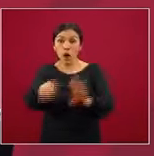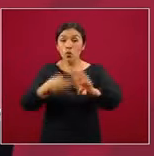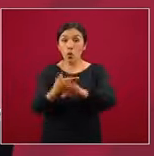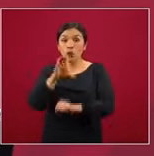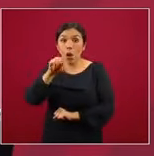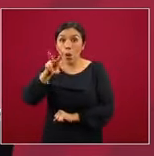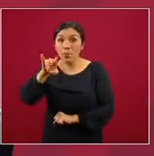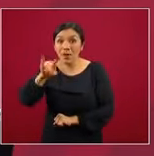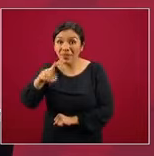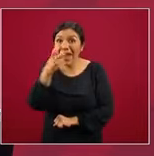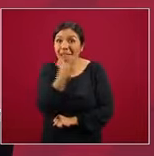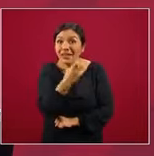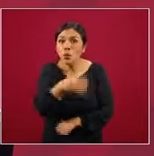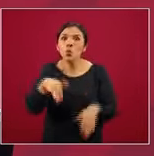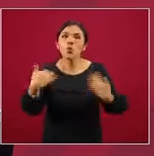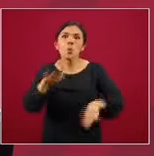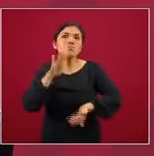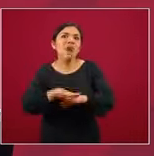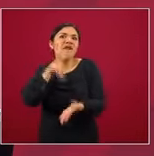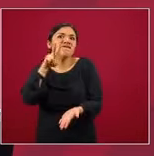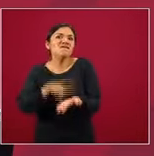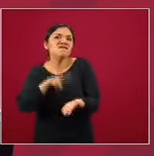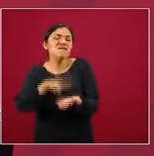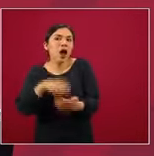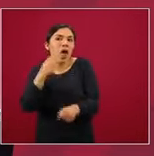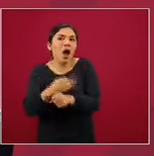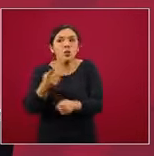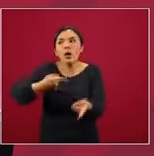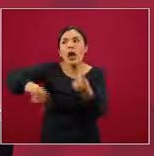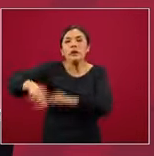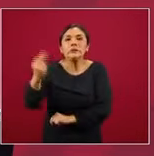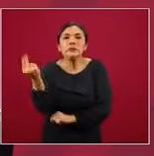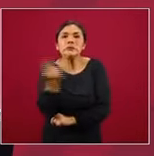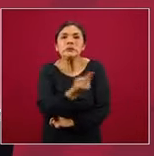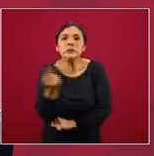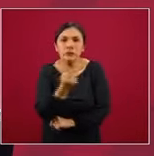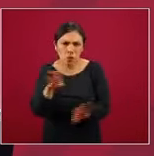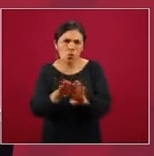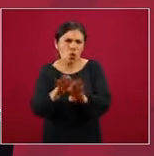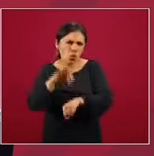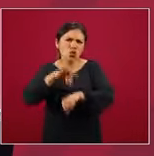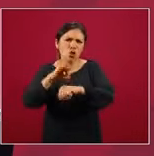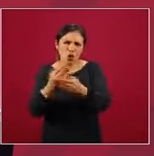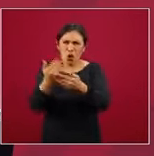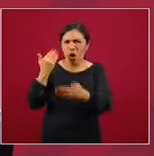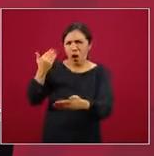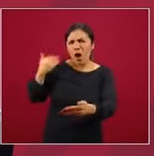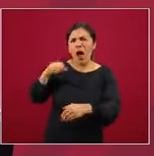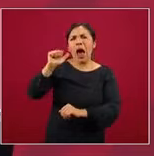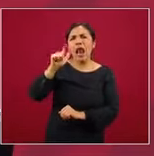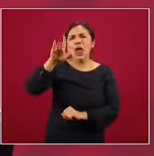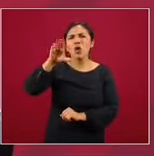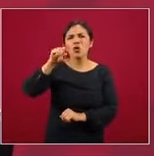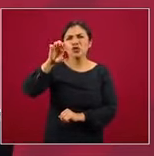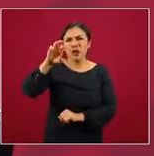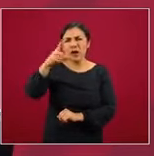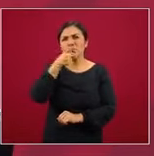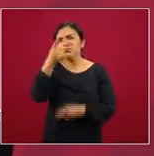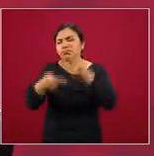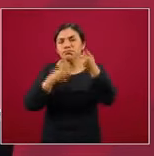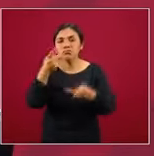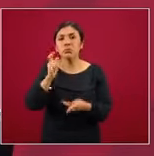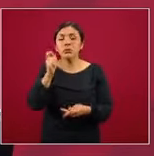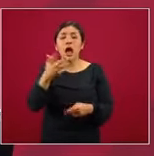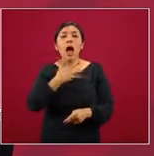un producto extremadamente valioso. Como ha comentado el doctor Alcocer en otras ocasiones recientes, existen más de